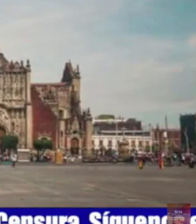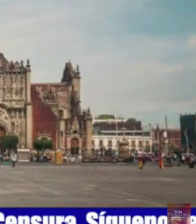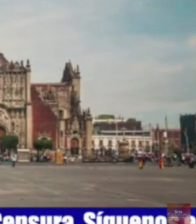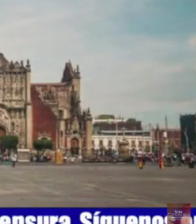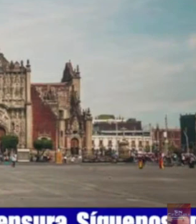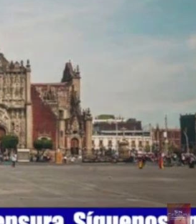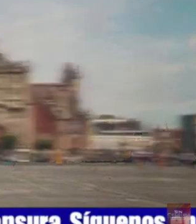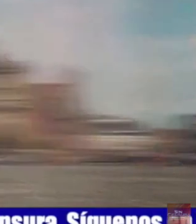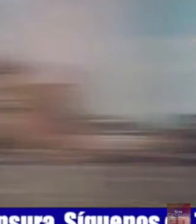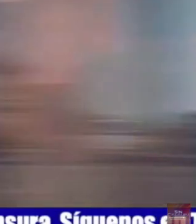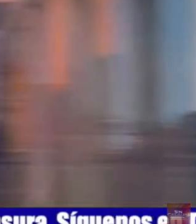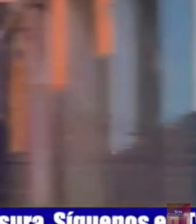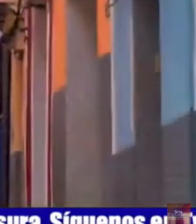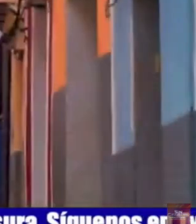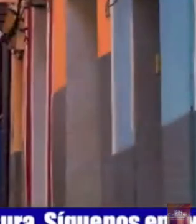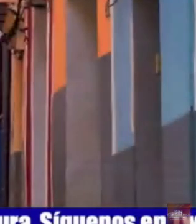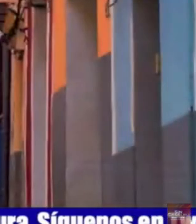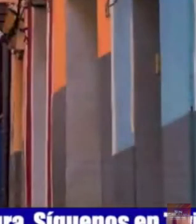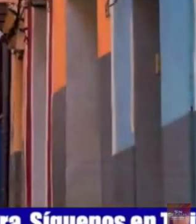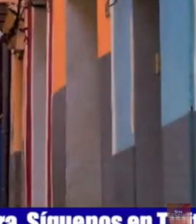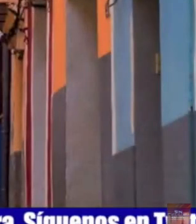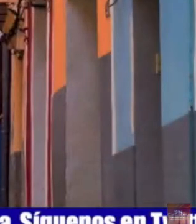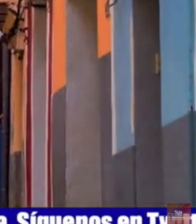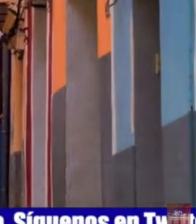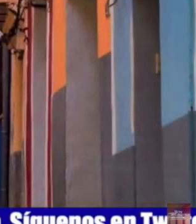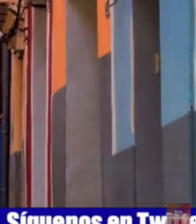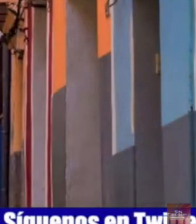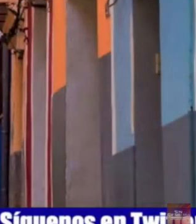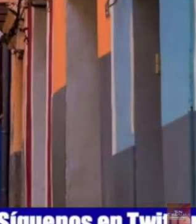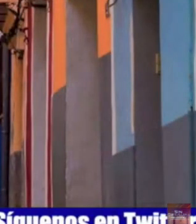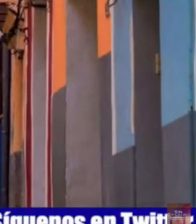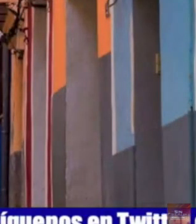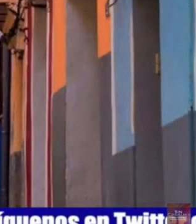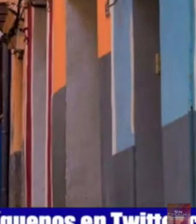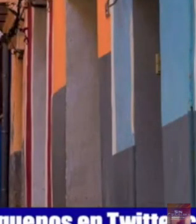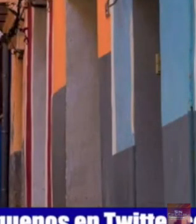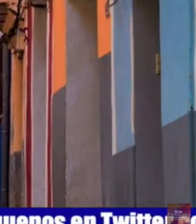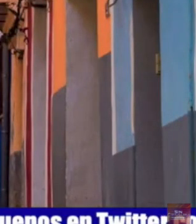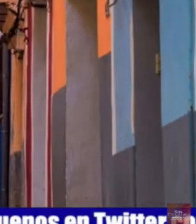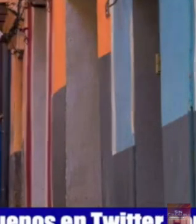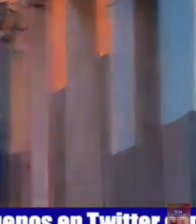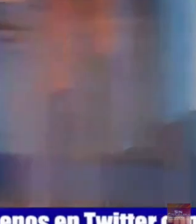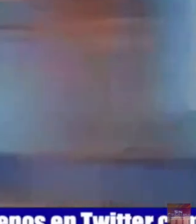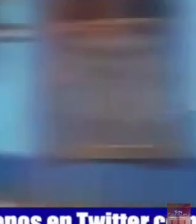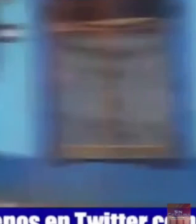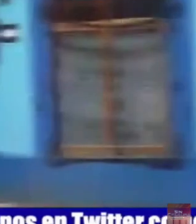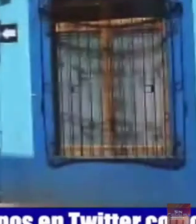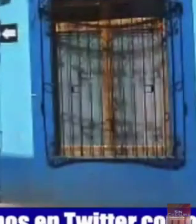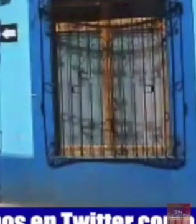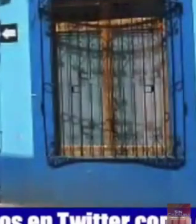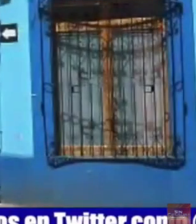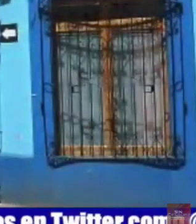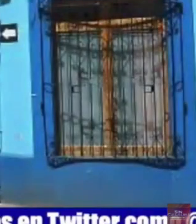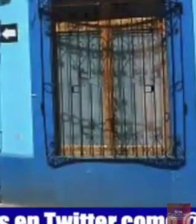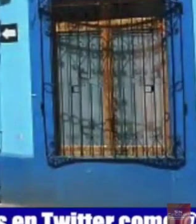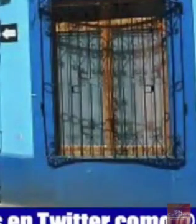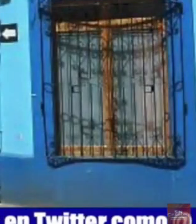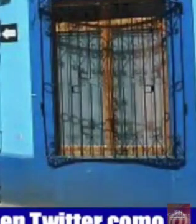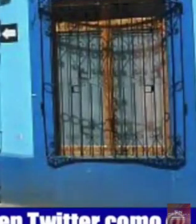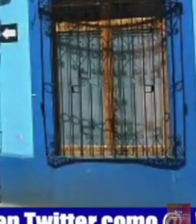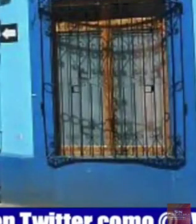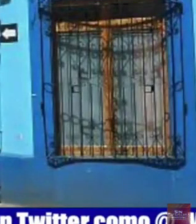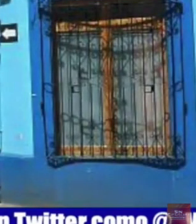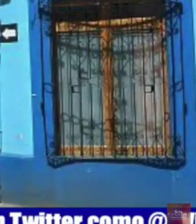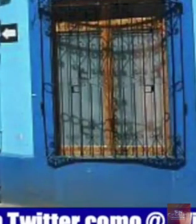su ruptura definitiva. Esto también lo han comentado pocos historiadores, pero sería la más de importante que así se